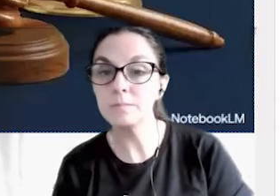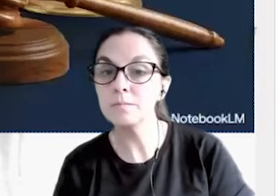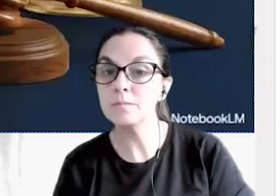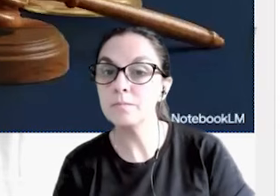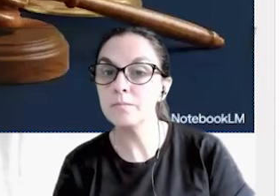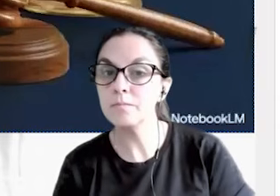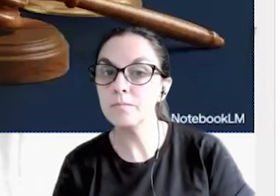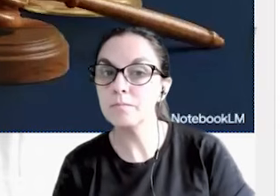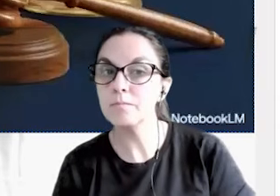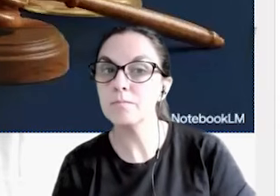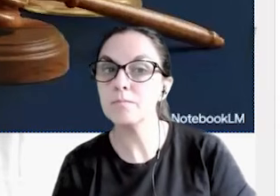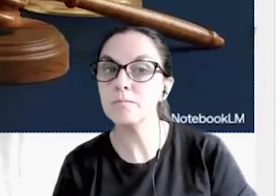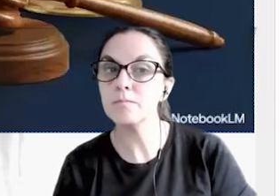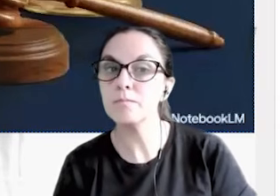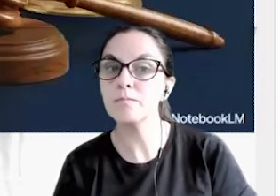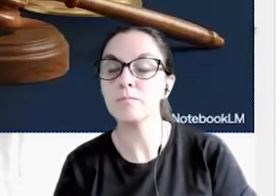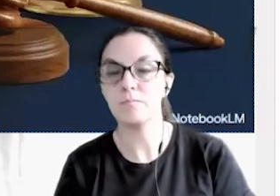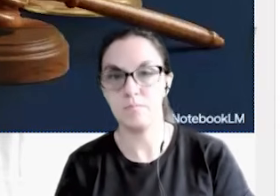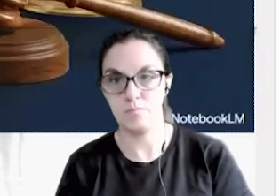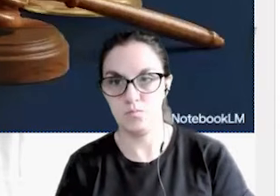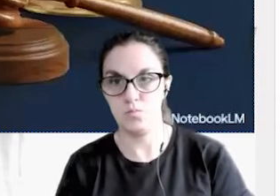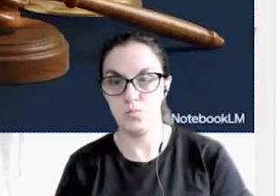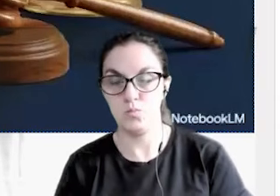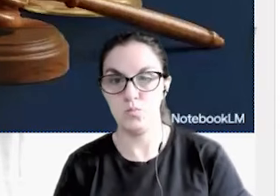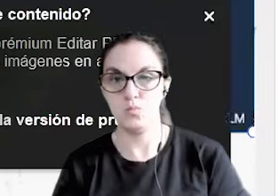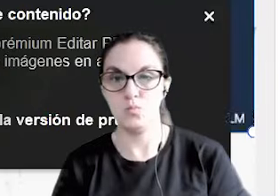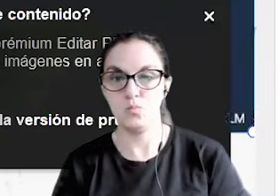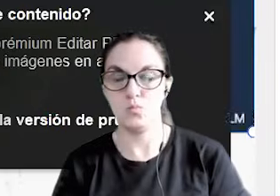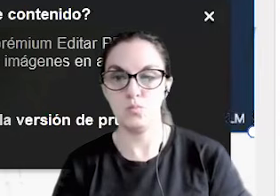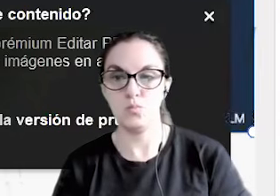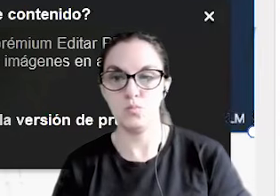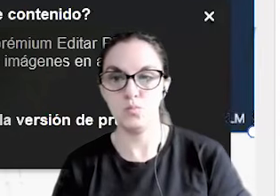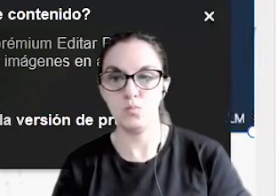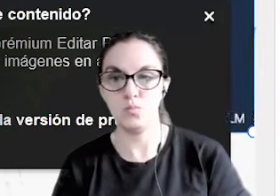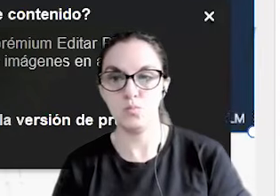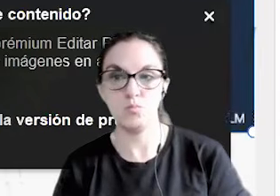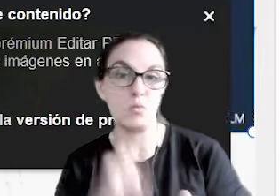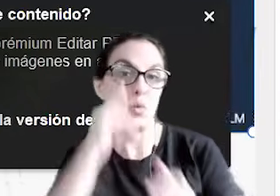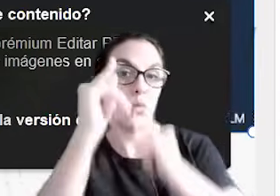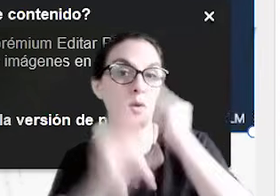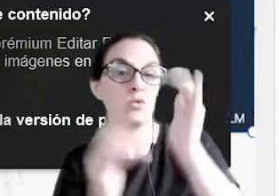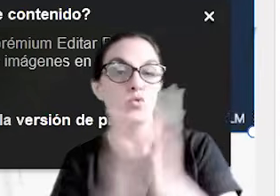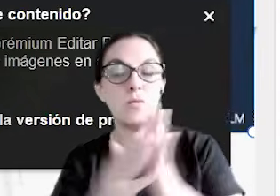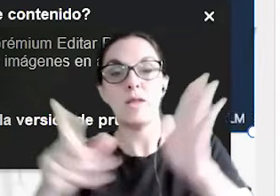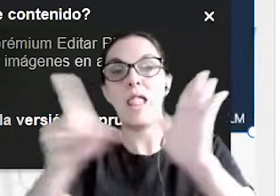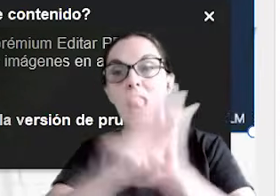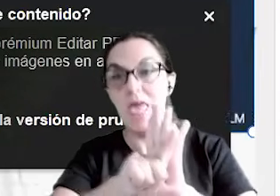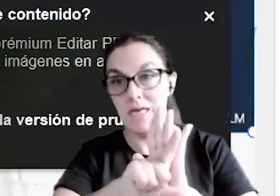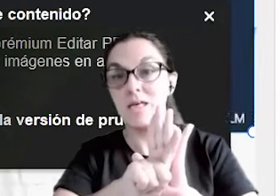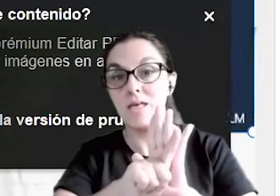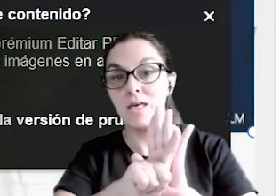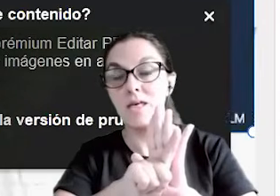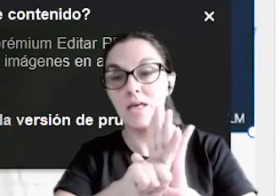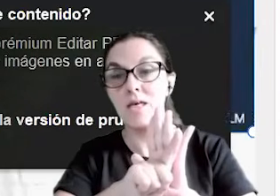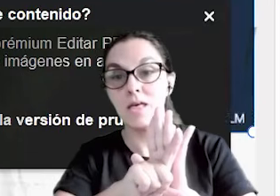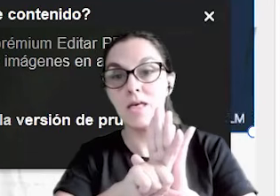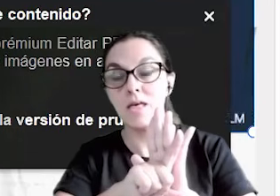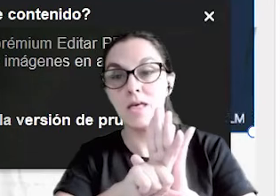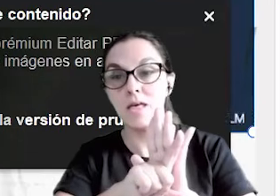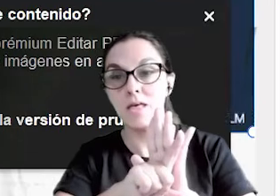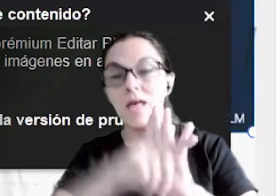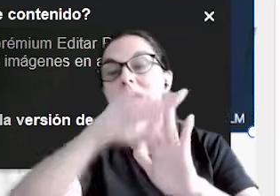así ya estaríamos hablando sobre la ley penal tributaria, sobre el régimen